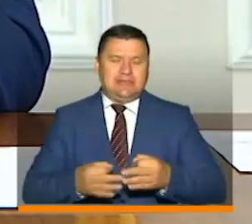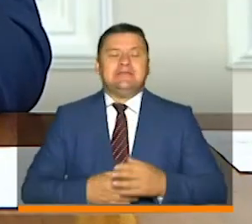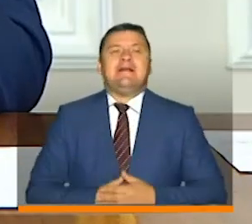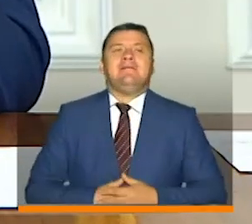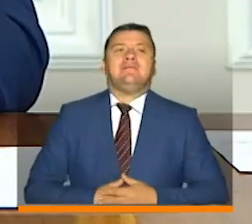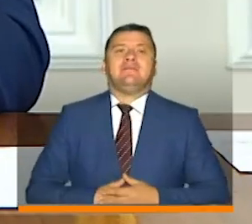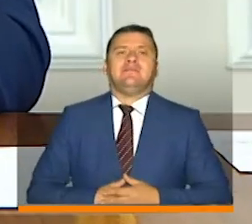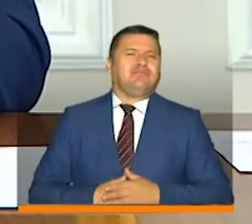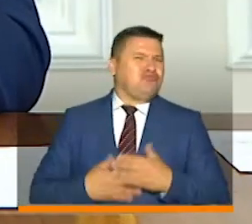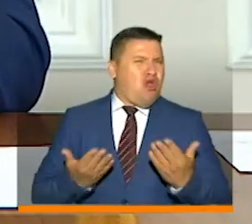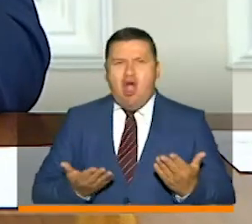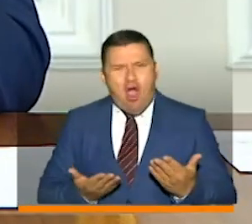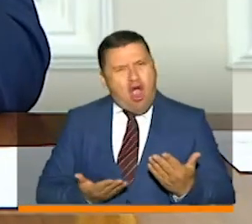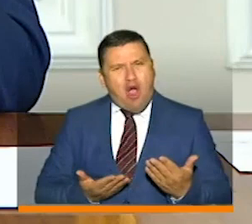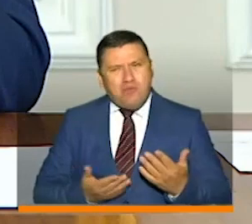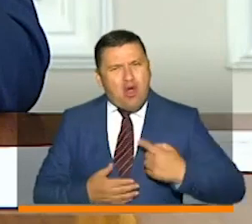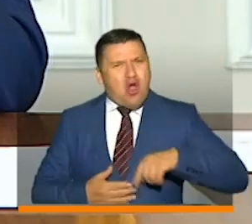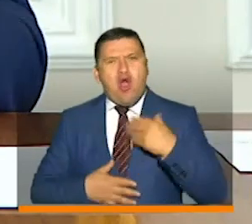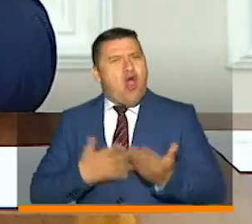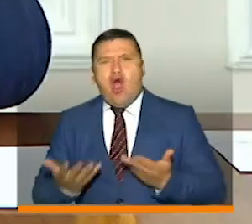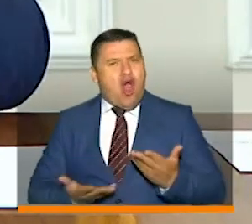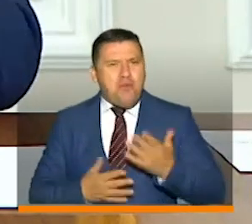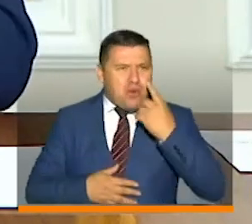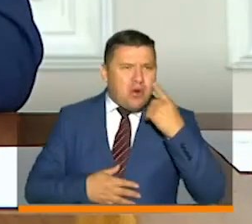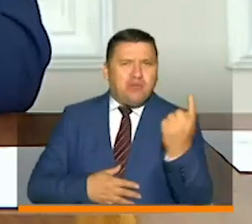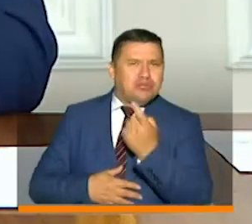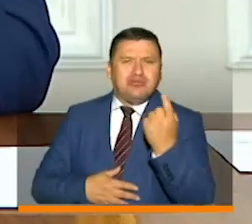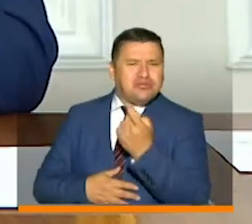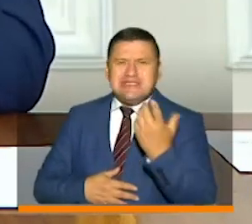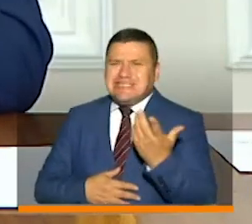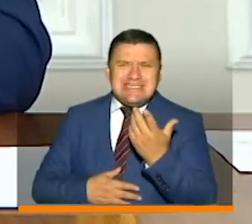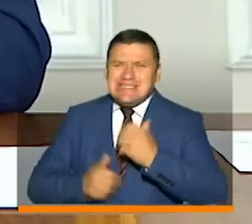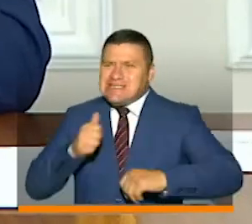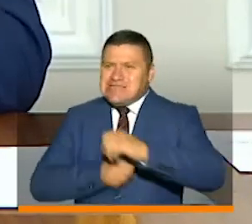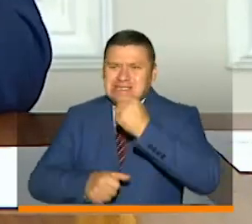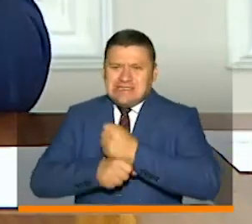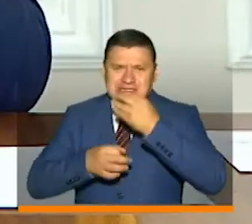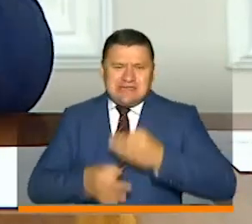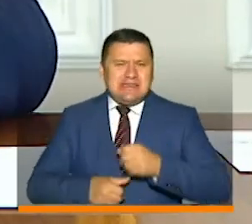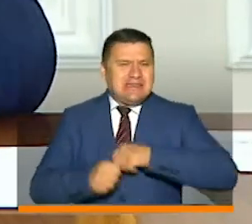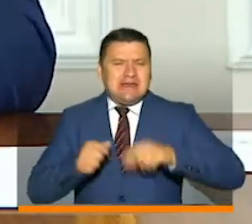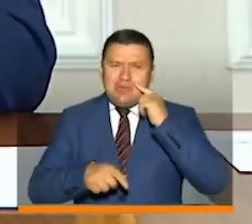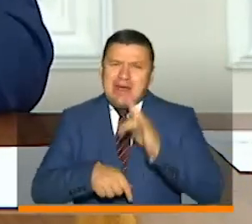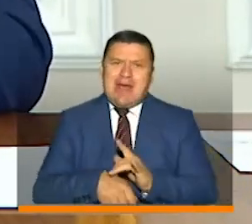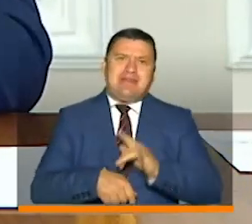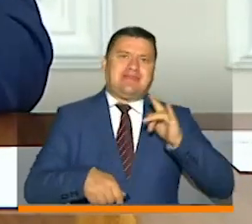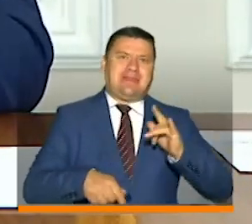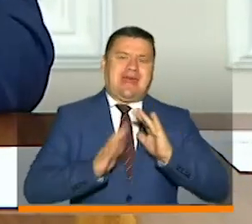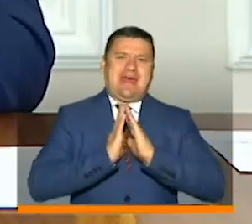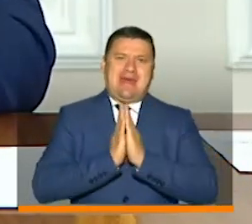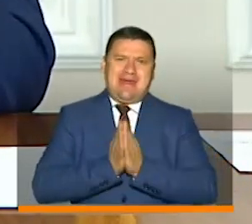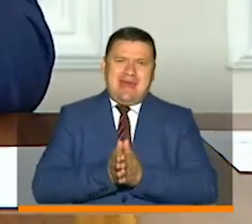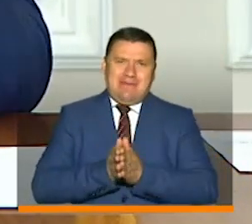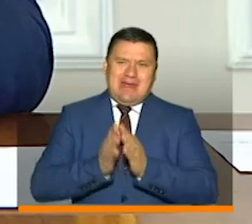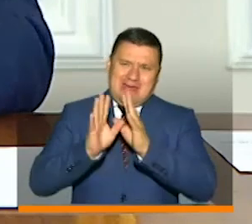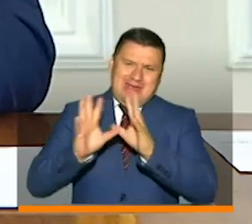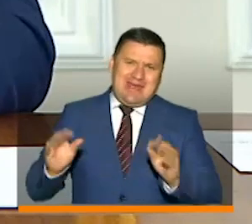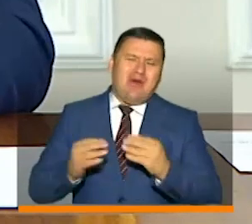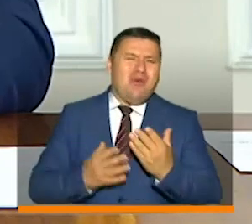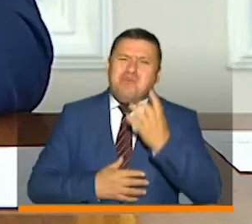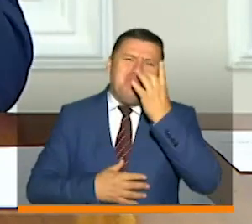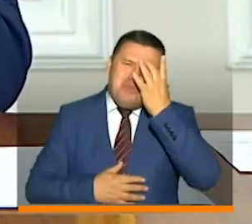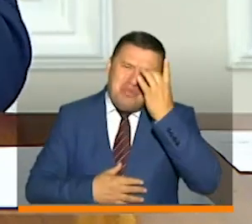y como podemos entonces nosotros buscar esa reactivación segura y madrugar leal a navidad porque